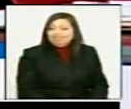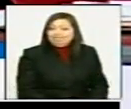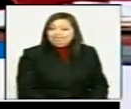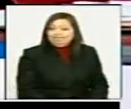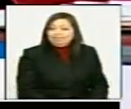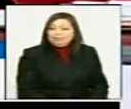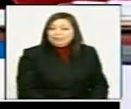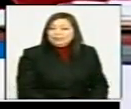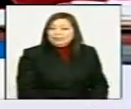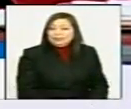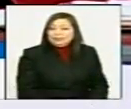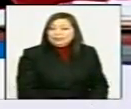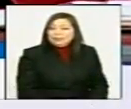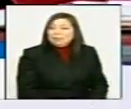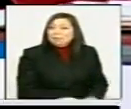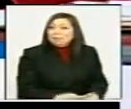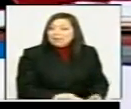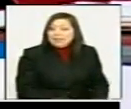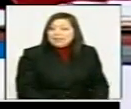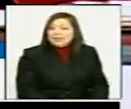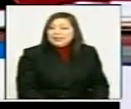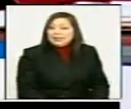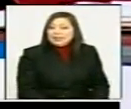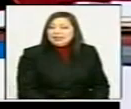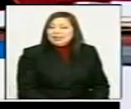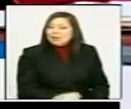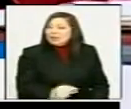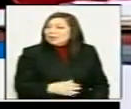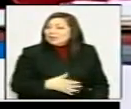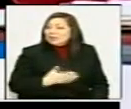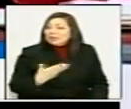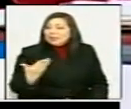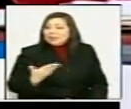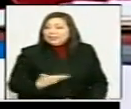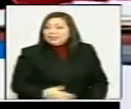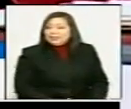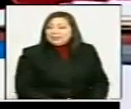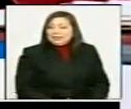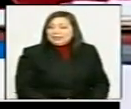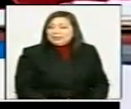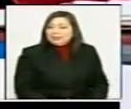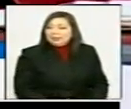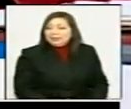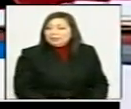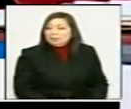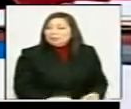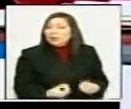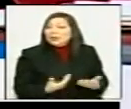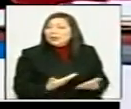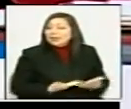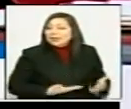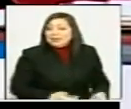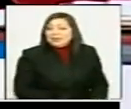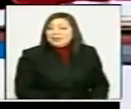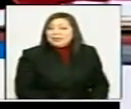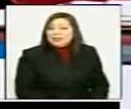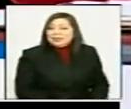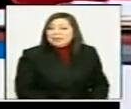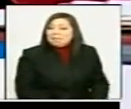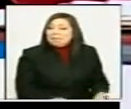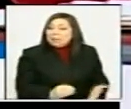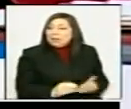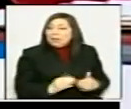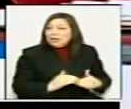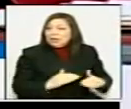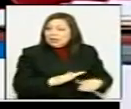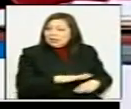Ese es otro problema. No es el problema de nosotros. Nosotros hemos cumplido en el marco de